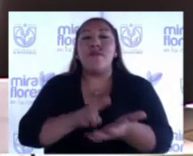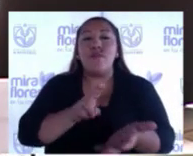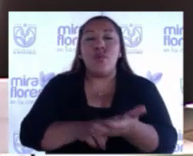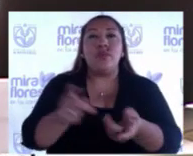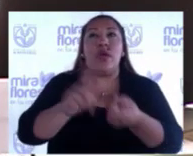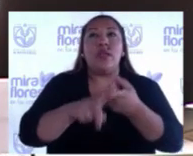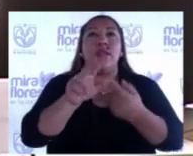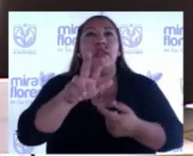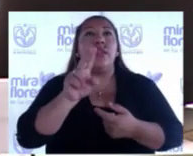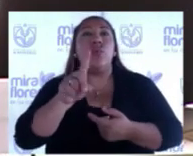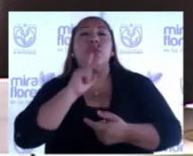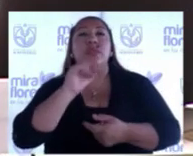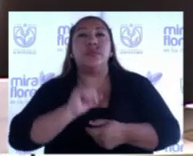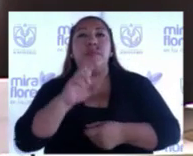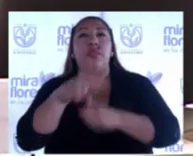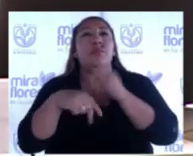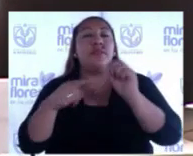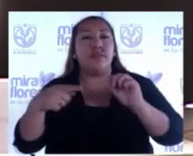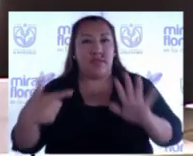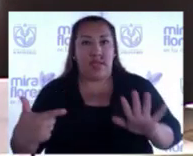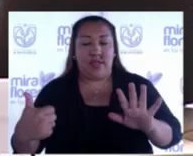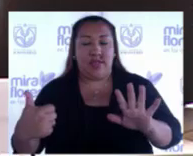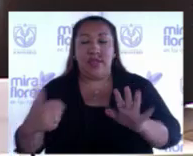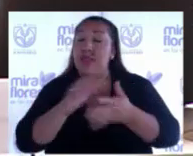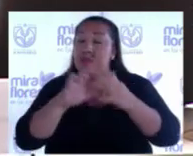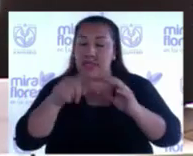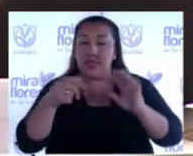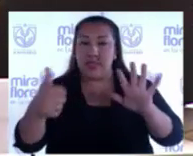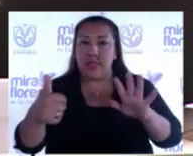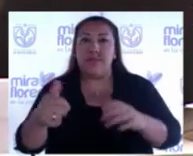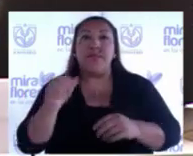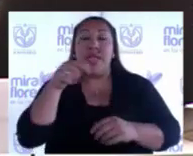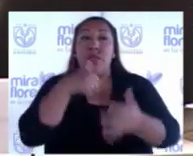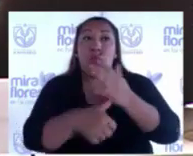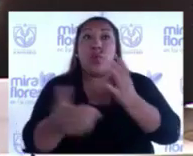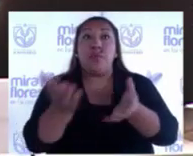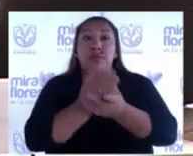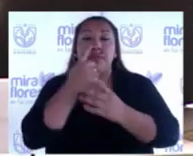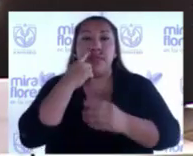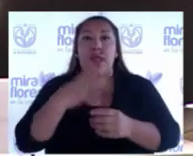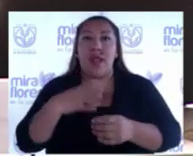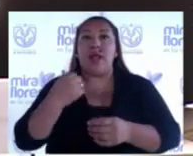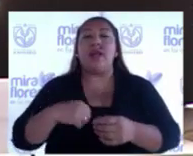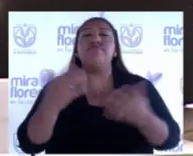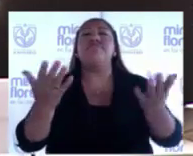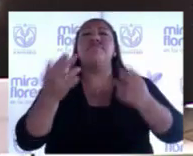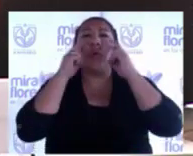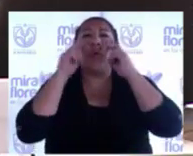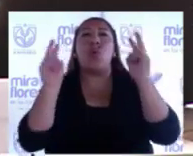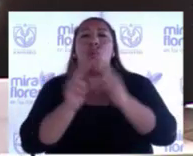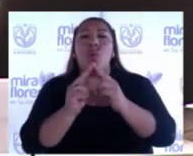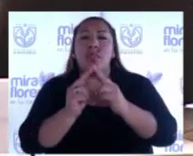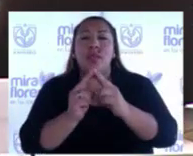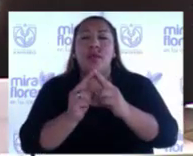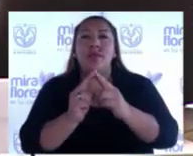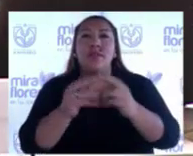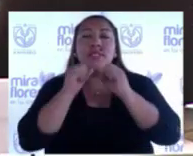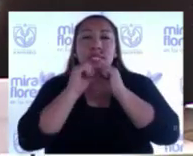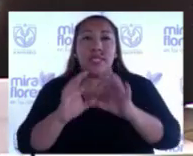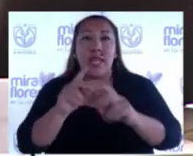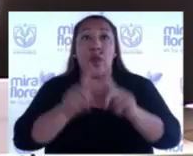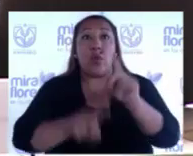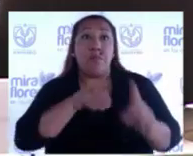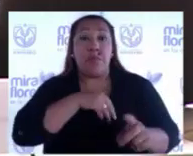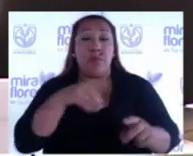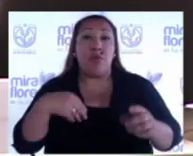31 de diciembre del 2016. Estos documentos, señor alcalde, se encuentran en la oficina de la Secretaría General, si algún miembro